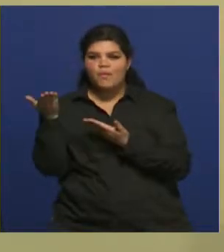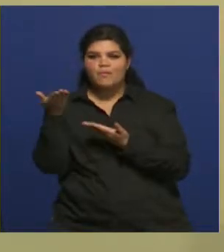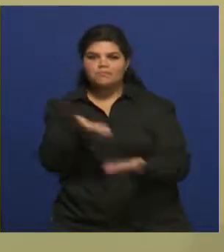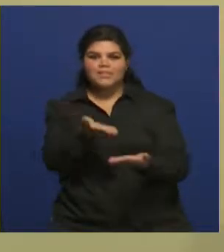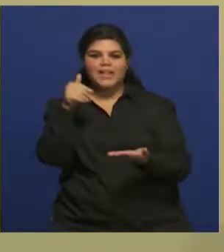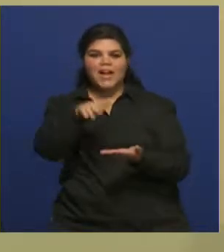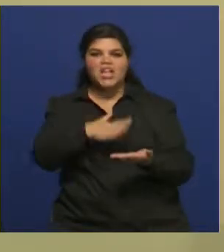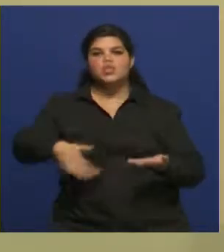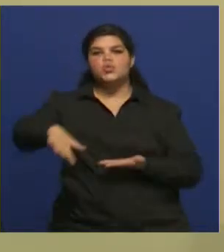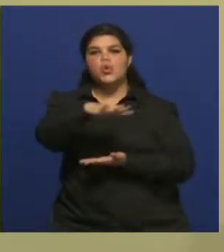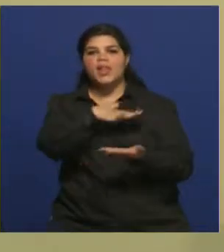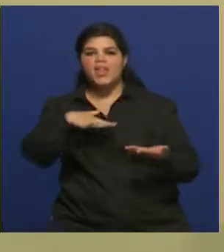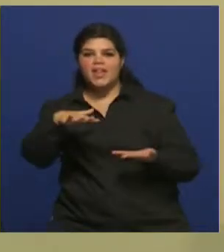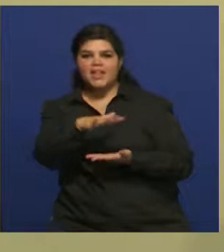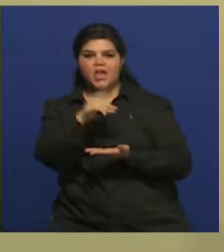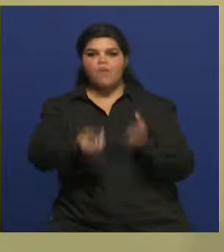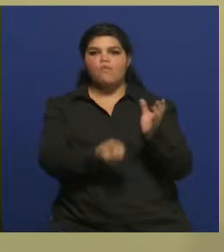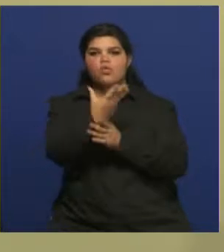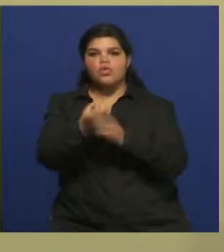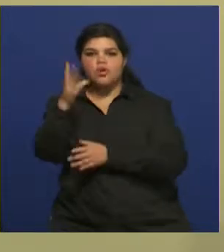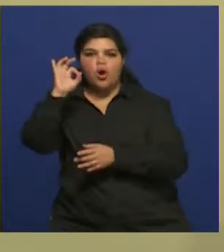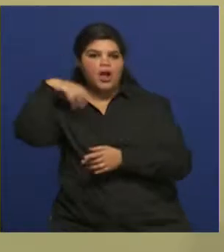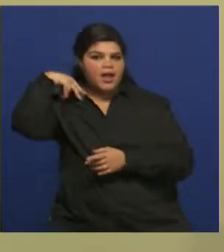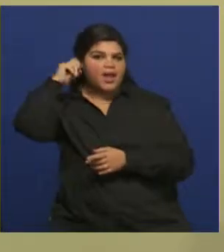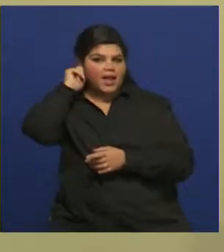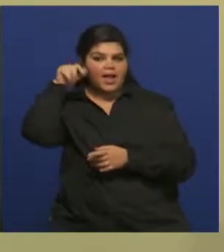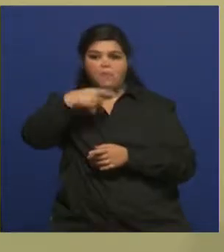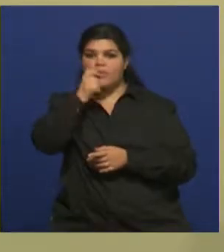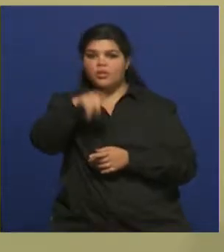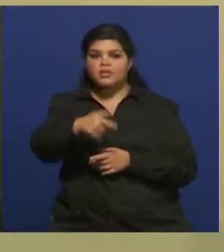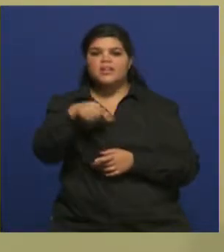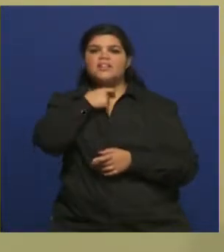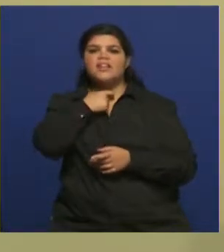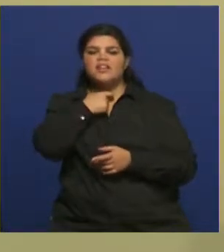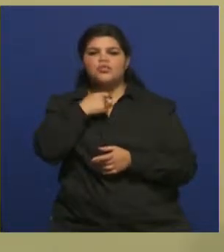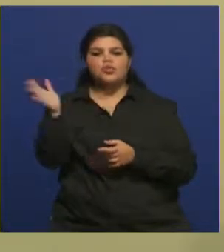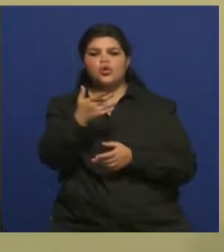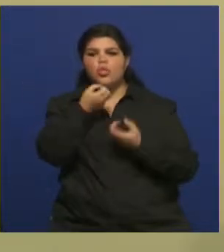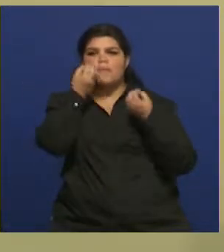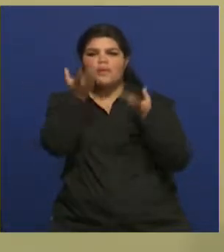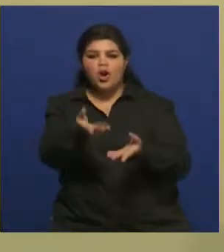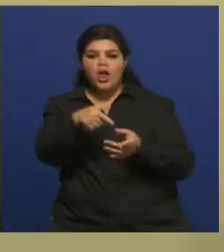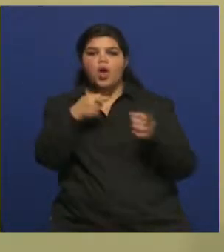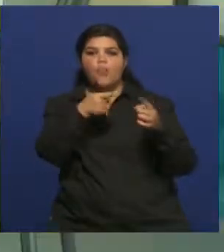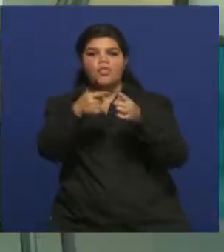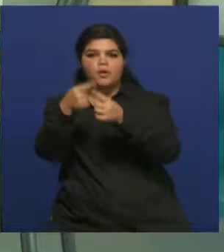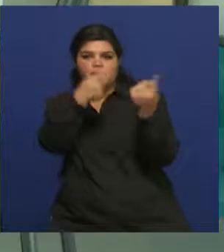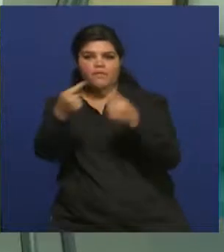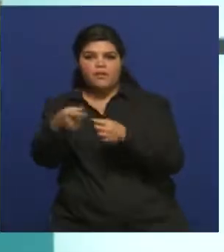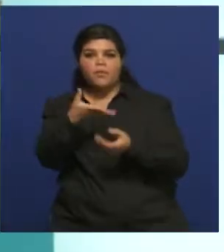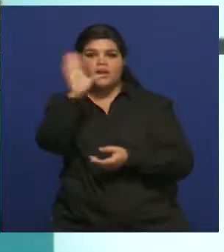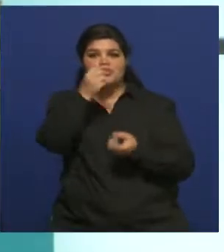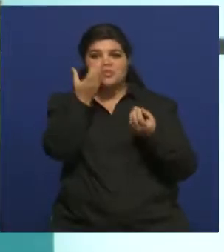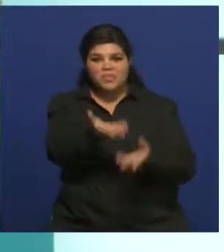columna de ciudadanía, fundaciones, ONGs de la provincia de Mendoza que buscan el bien común con diferentes objetivos. Nair, buenas noches, ¿cómo